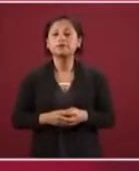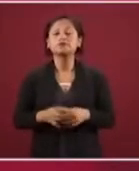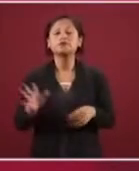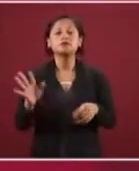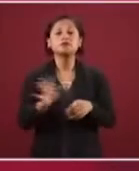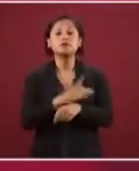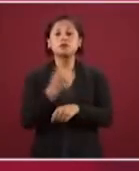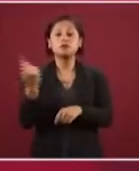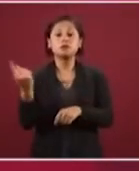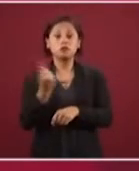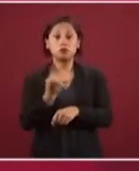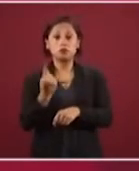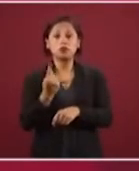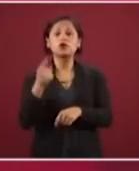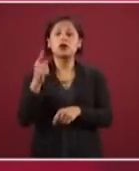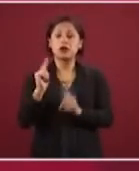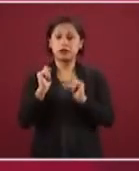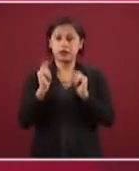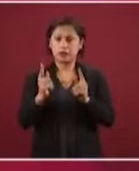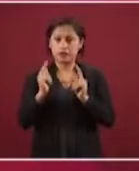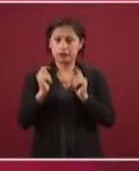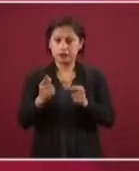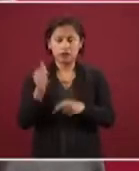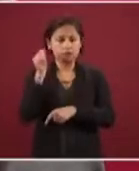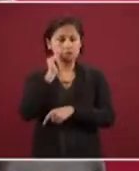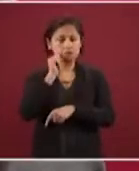definido en la ley, en la Constitución.